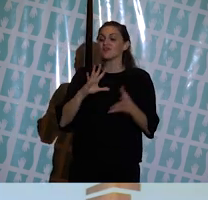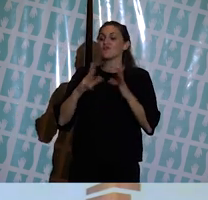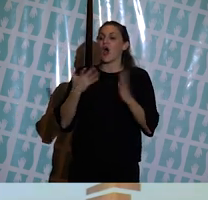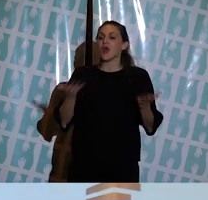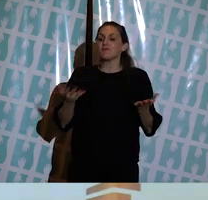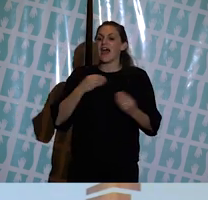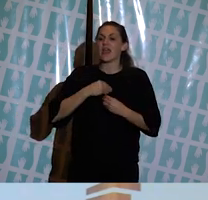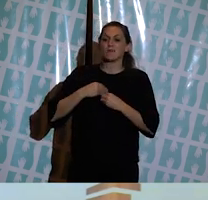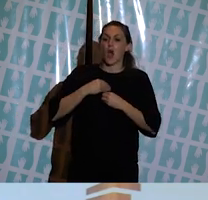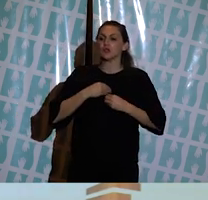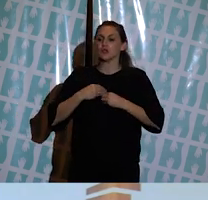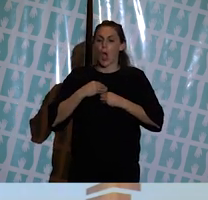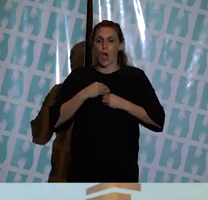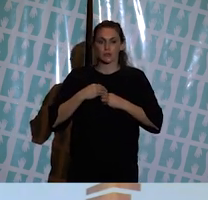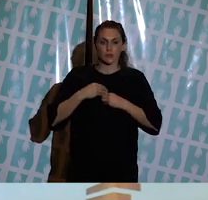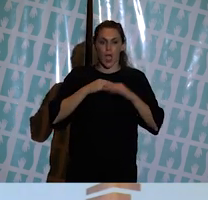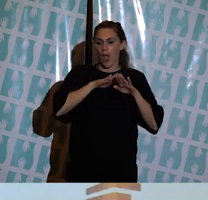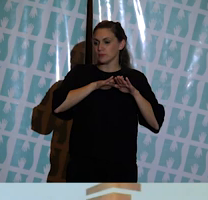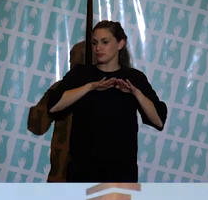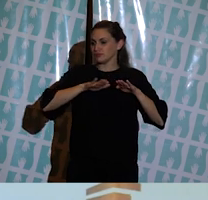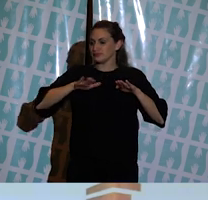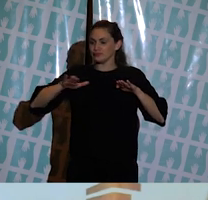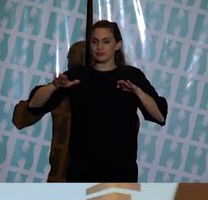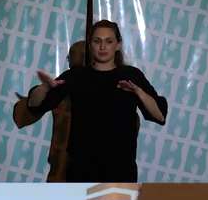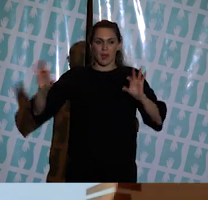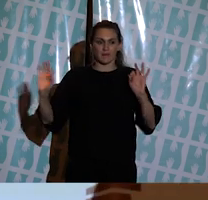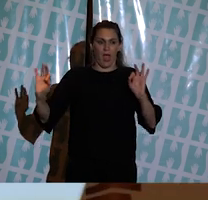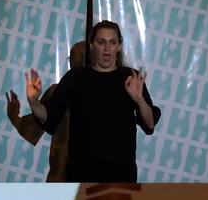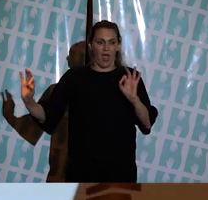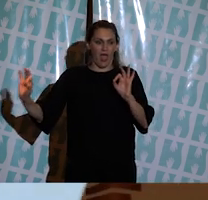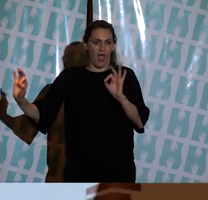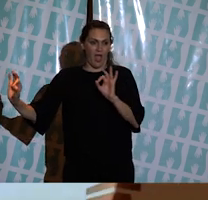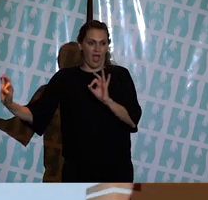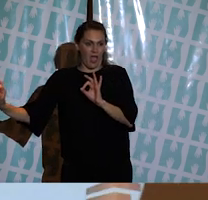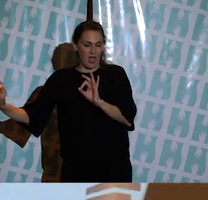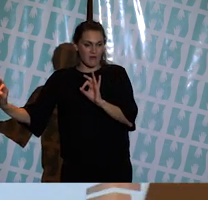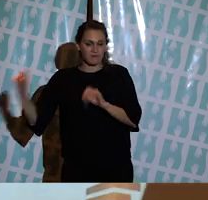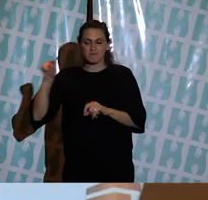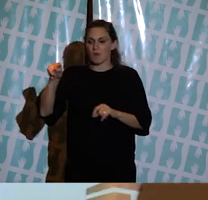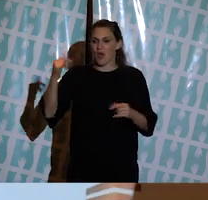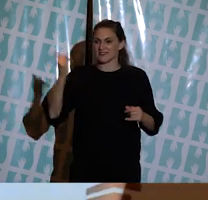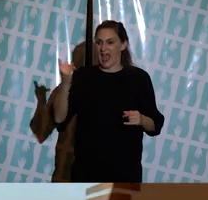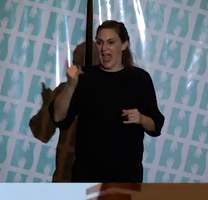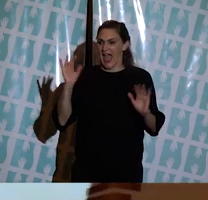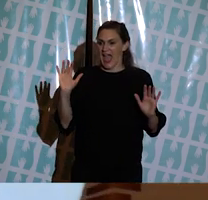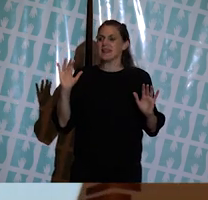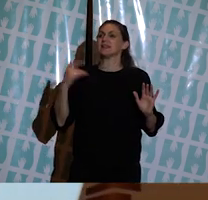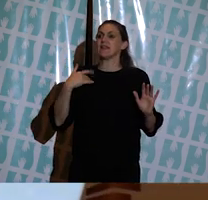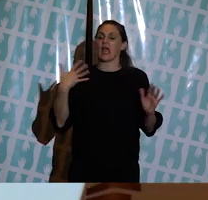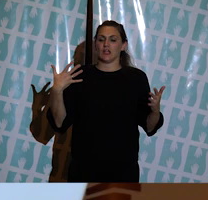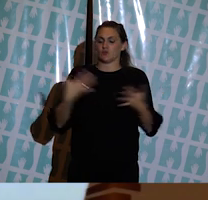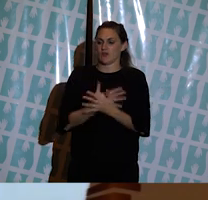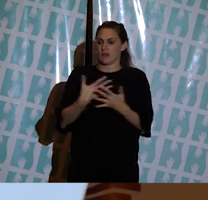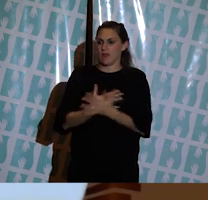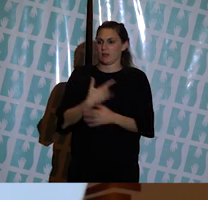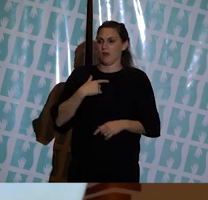regulación emocional, si tienen un efecto, van a distraer de ese sesgo. Vos tenés ese sesgo, soy